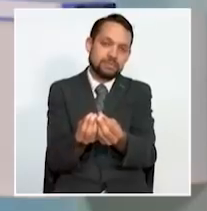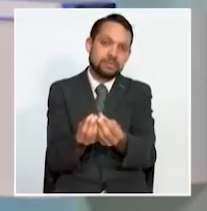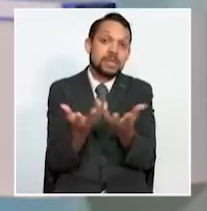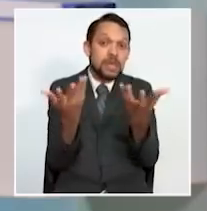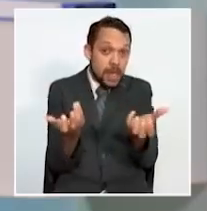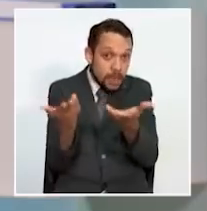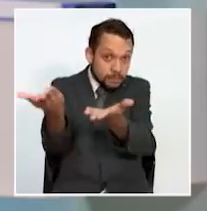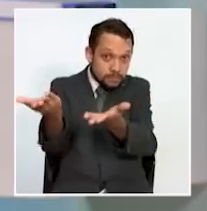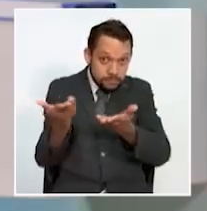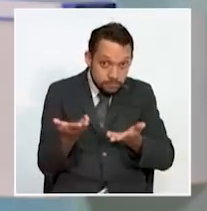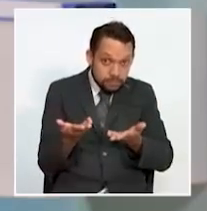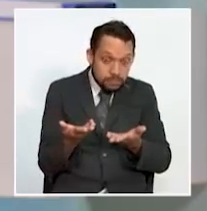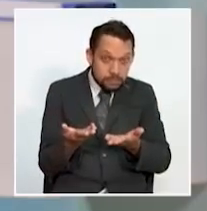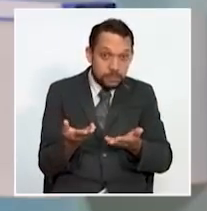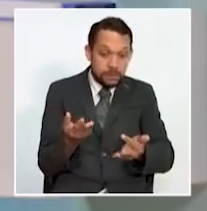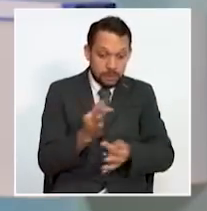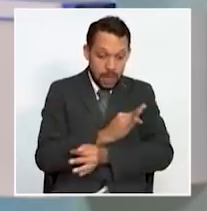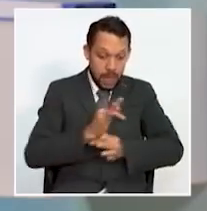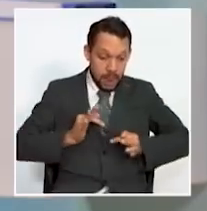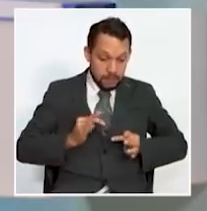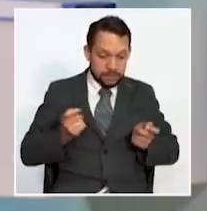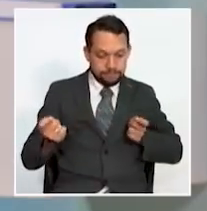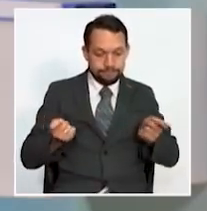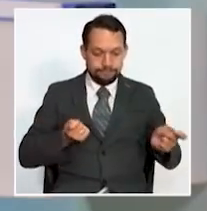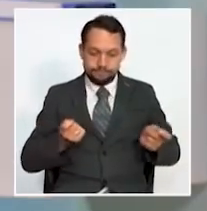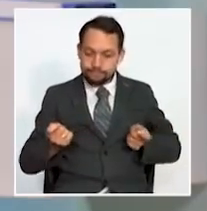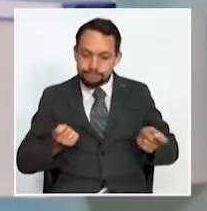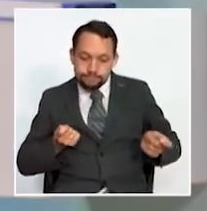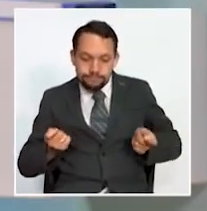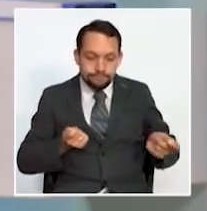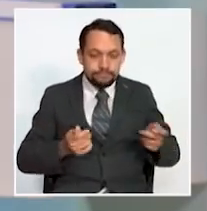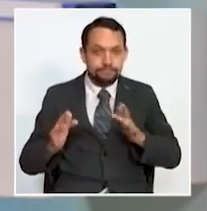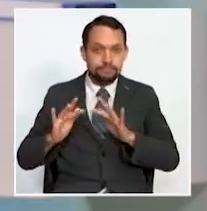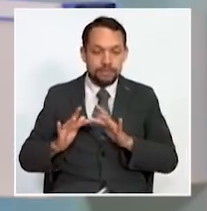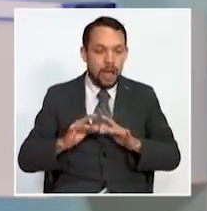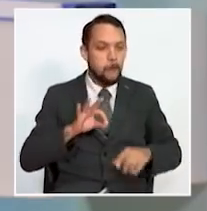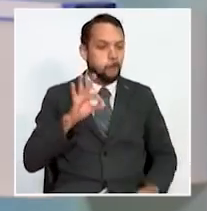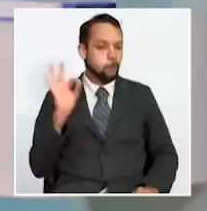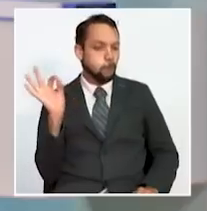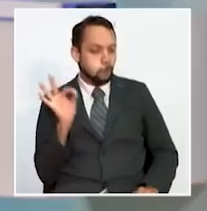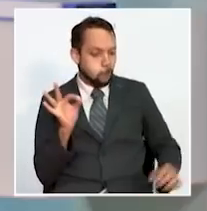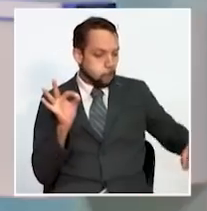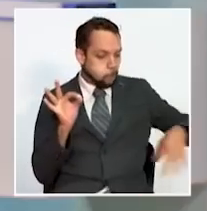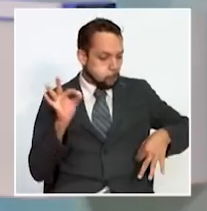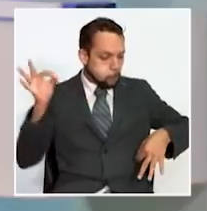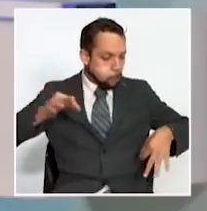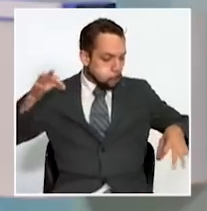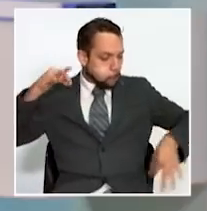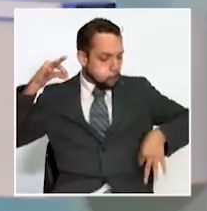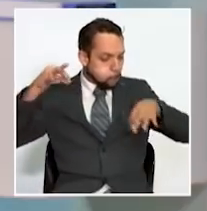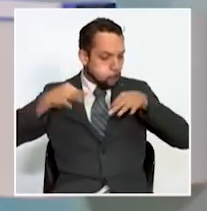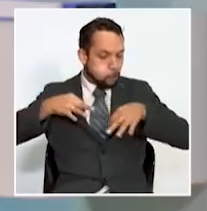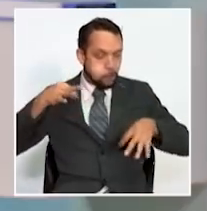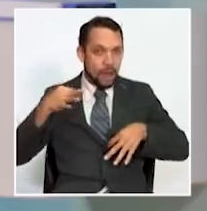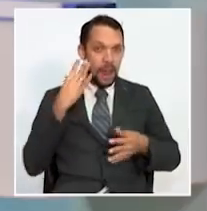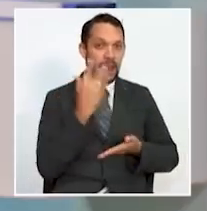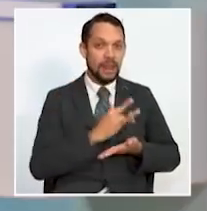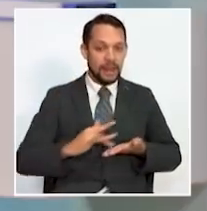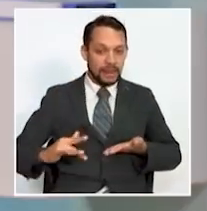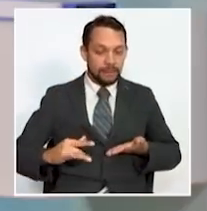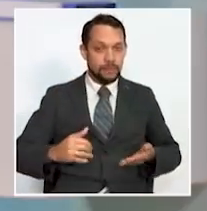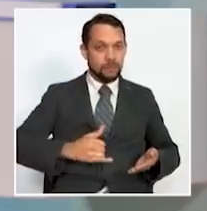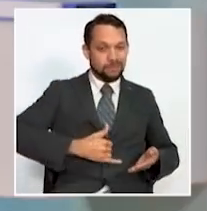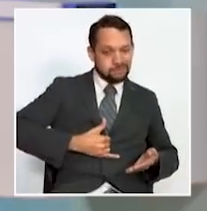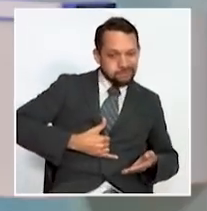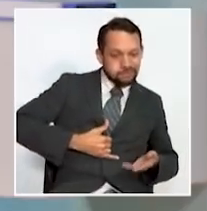hacer terapias diferentes, donde encontramos en la acupuntura, en la terapia neural, en los programas de limpieza de colon con recambio de flora